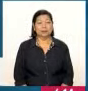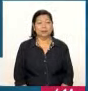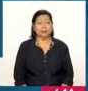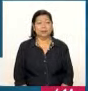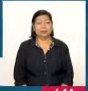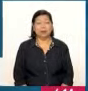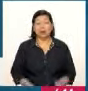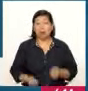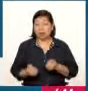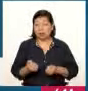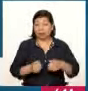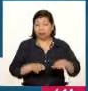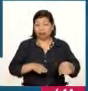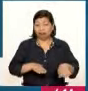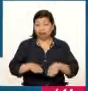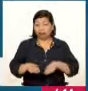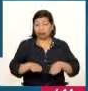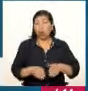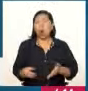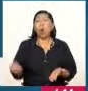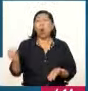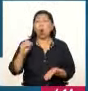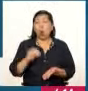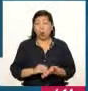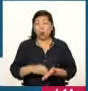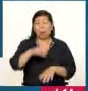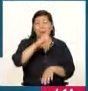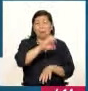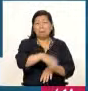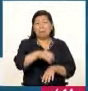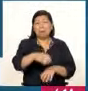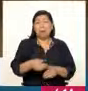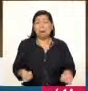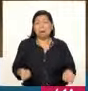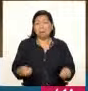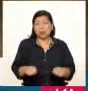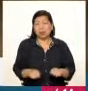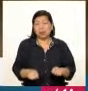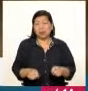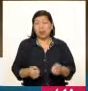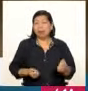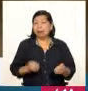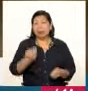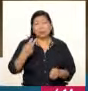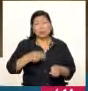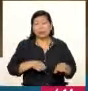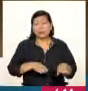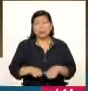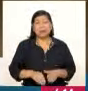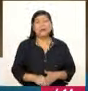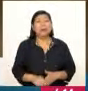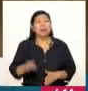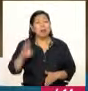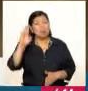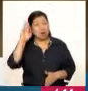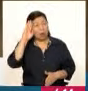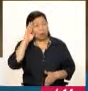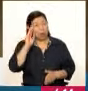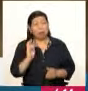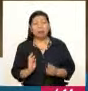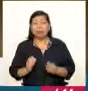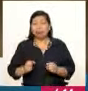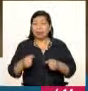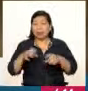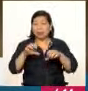La Panamericana Sur volvió a ser bloqueada a la altura del kilómetro 48. Hasta el lugar llegaron efectivos policiales